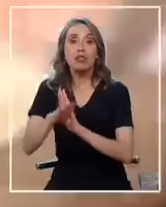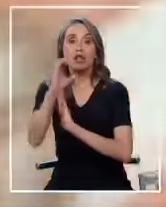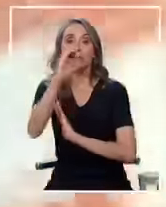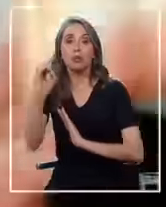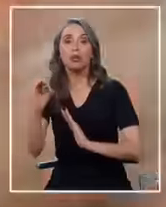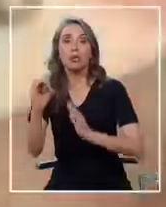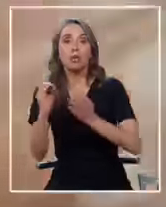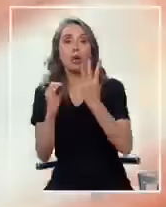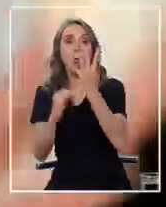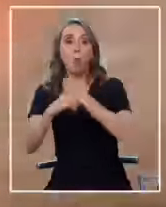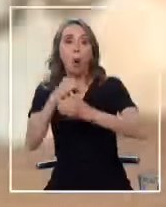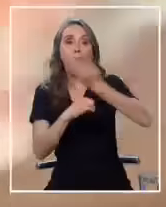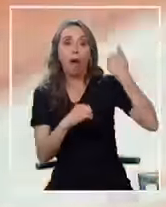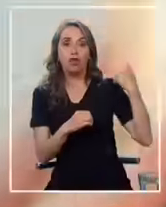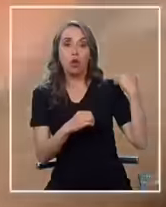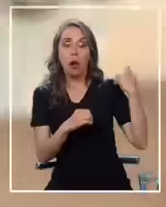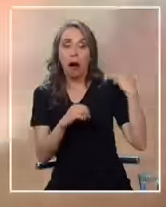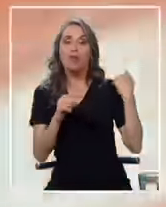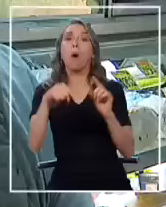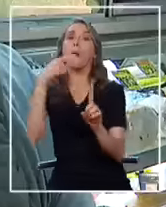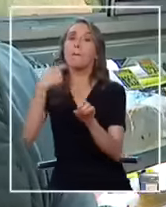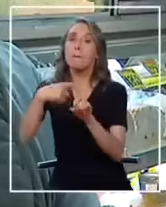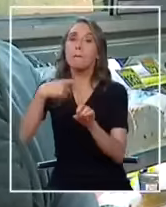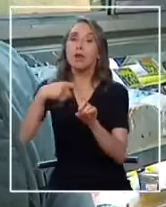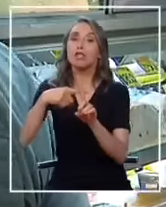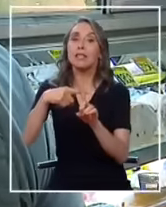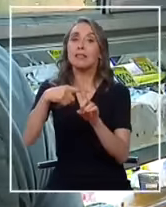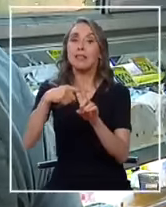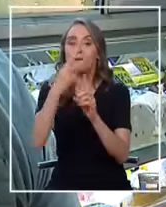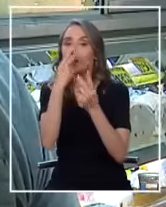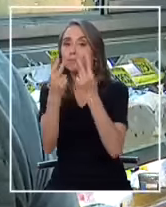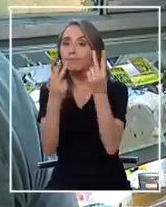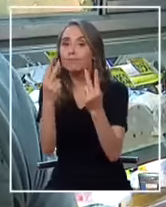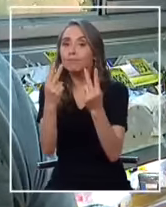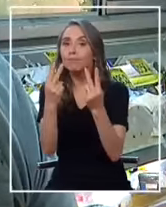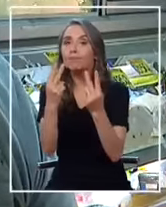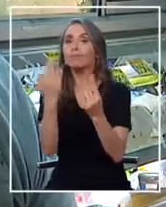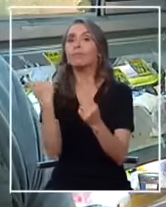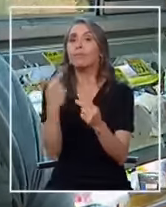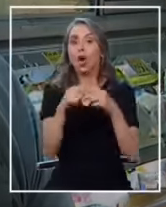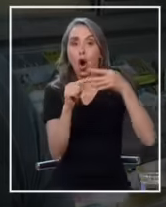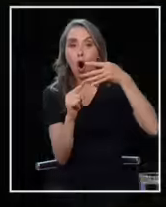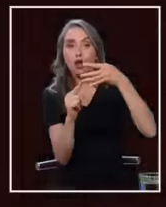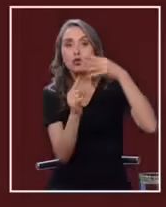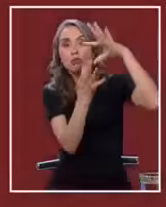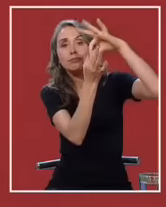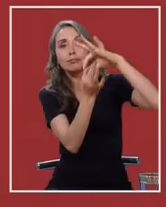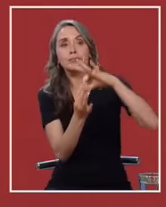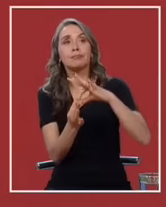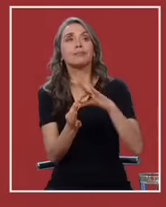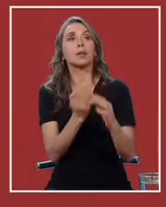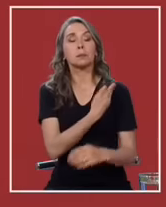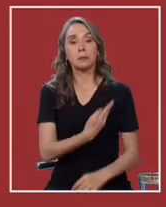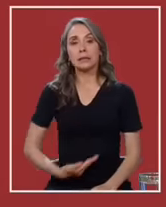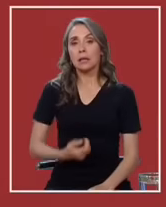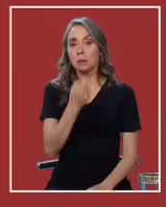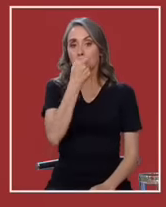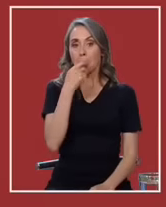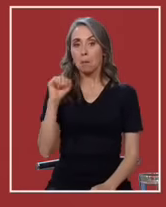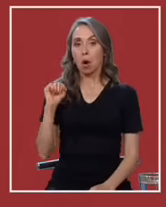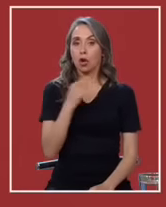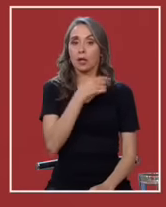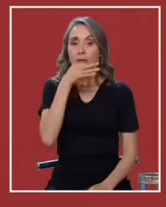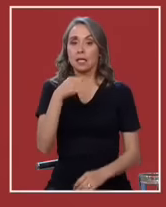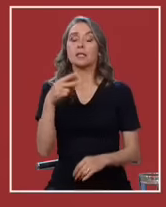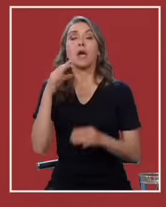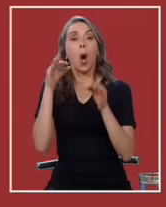este mes y que se suma a otros datos positivos que se han observado en el último tiempo. confirma lo que hemos estado